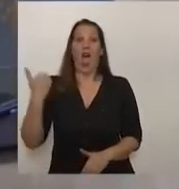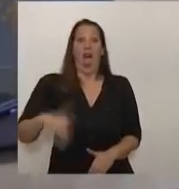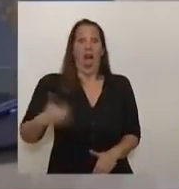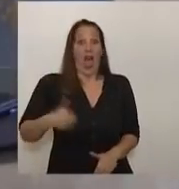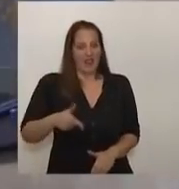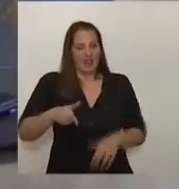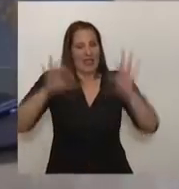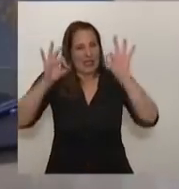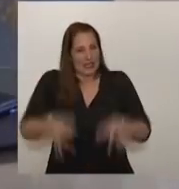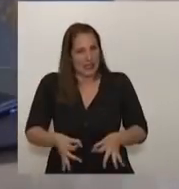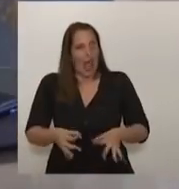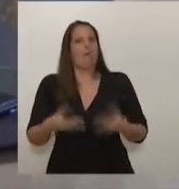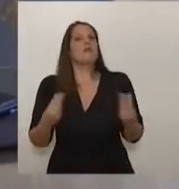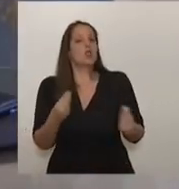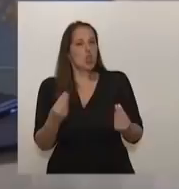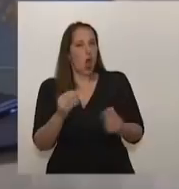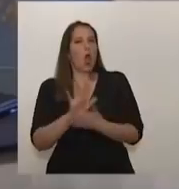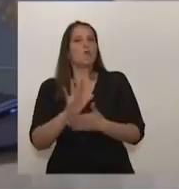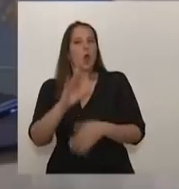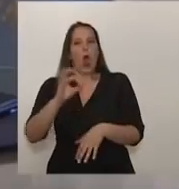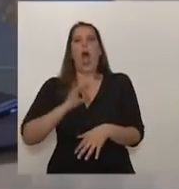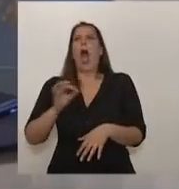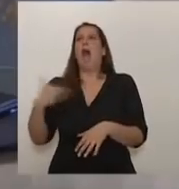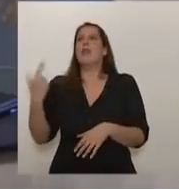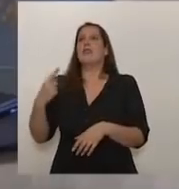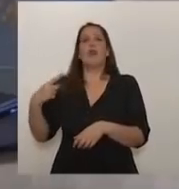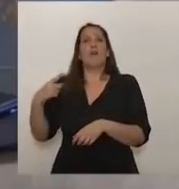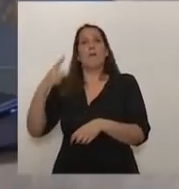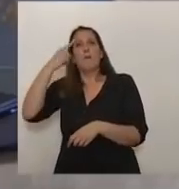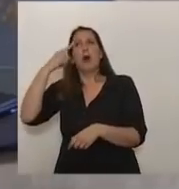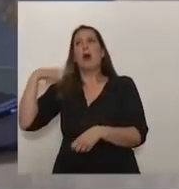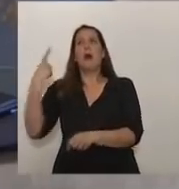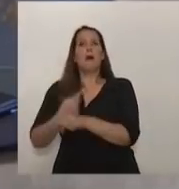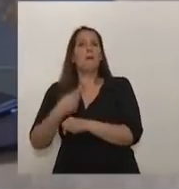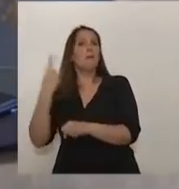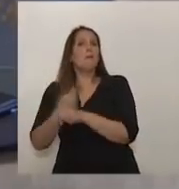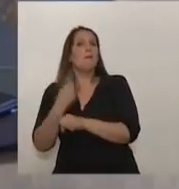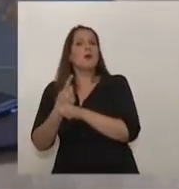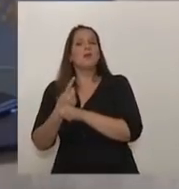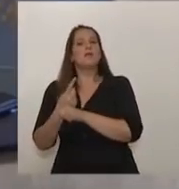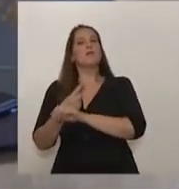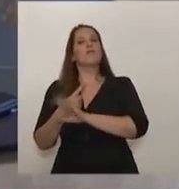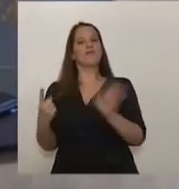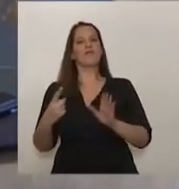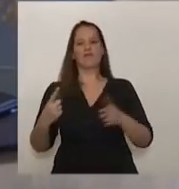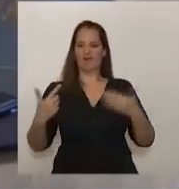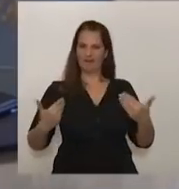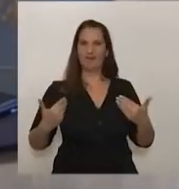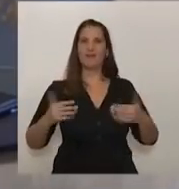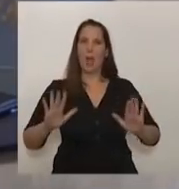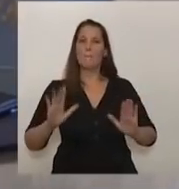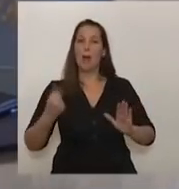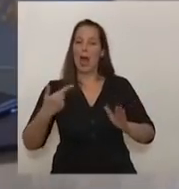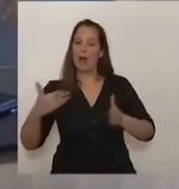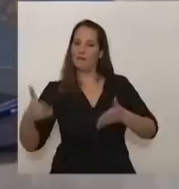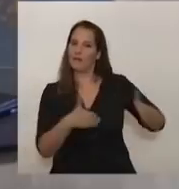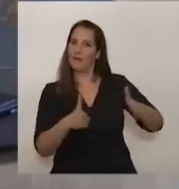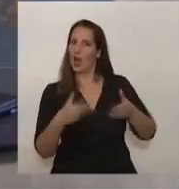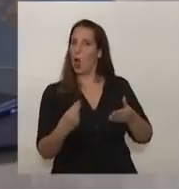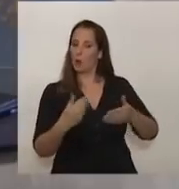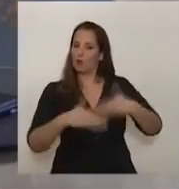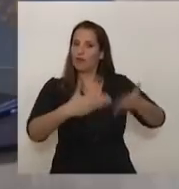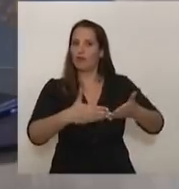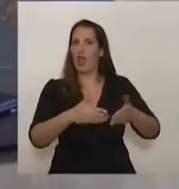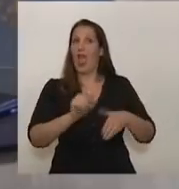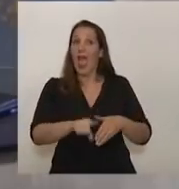supo y pudo desafiar años de no se puede, para encontrar un cauce para su desarrollo. Esos avances